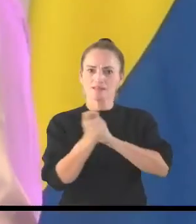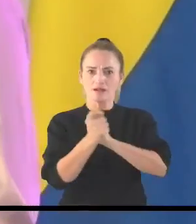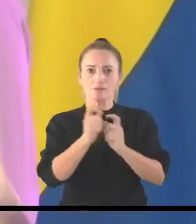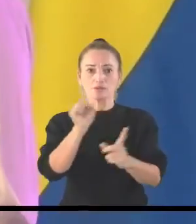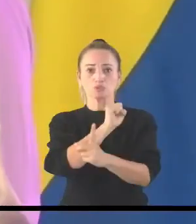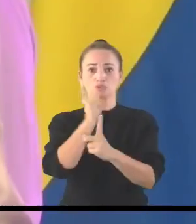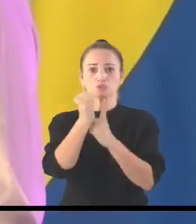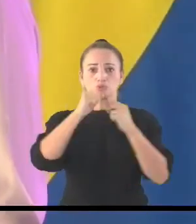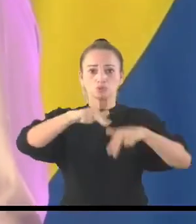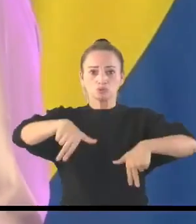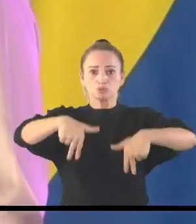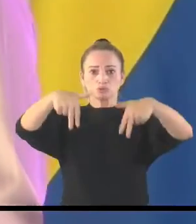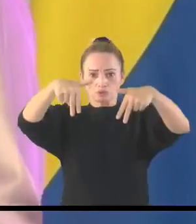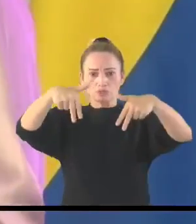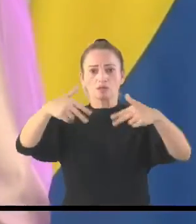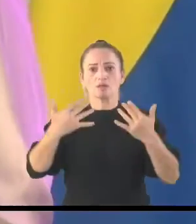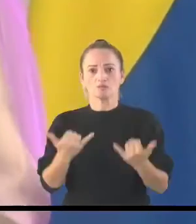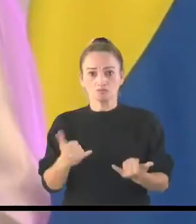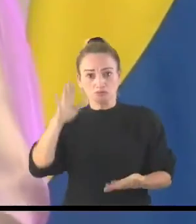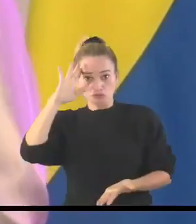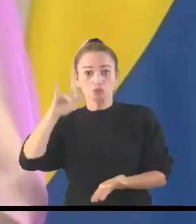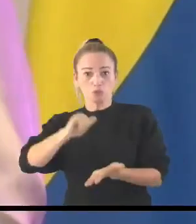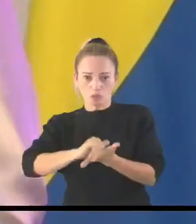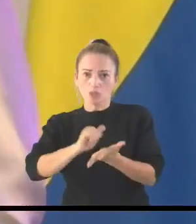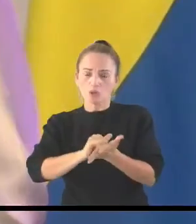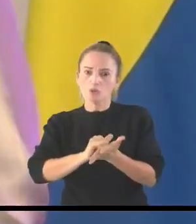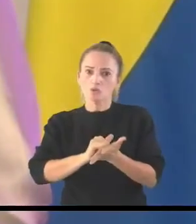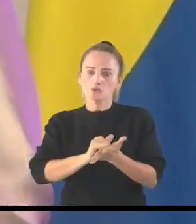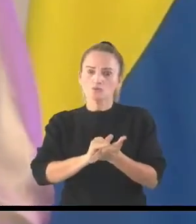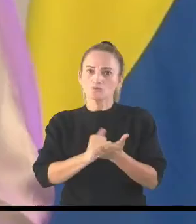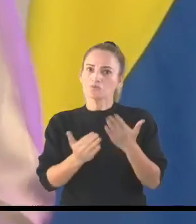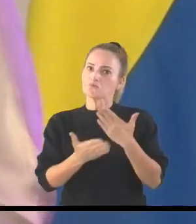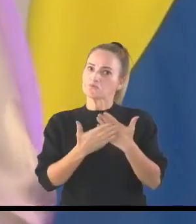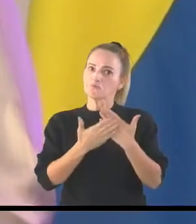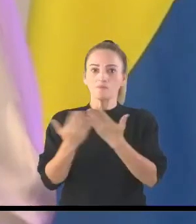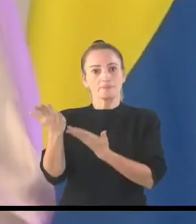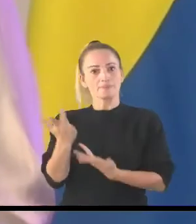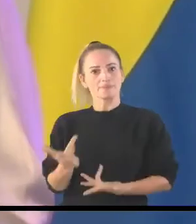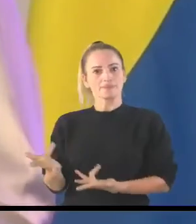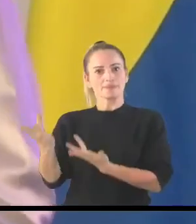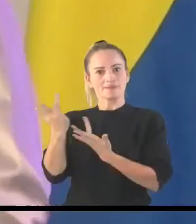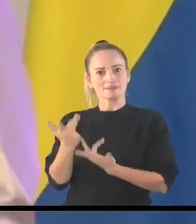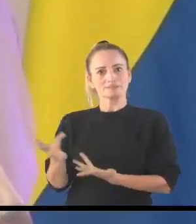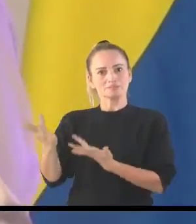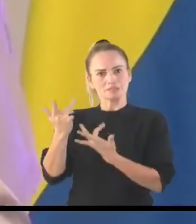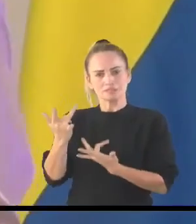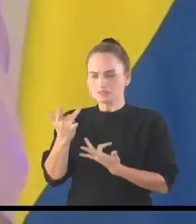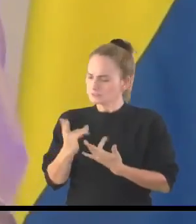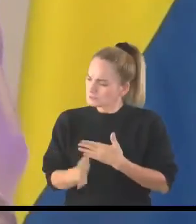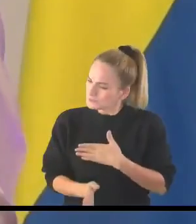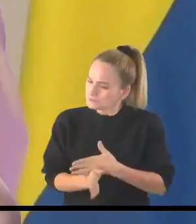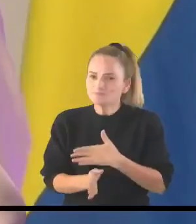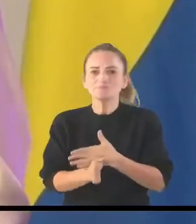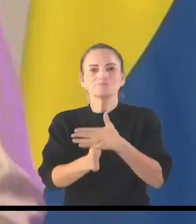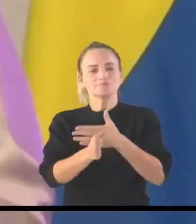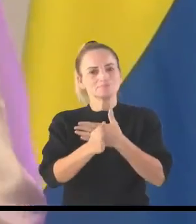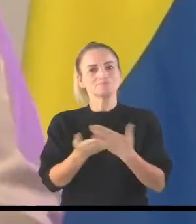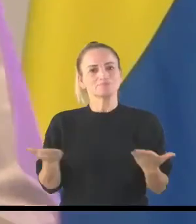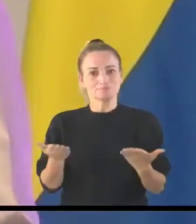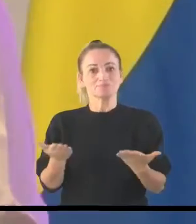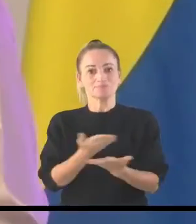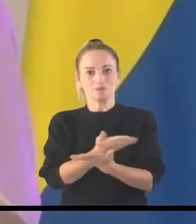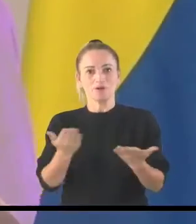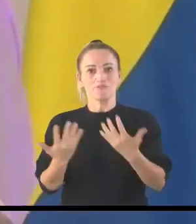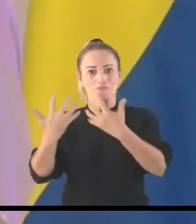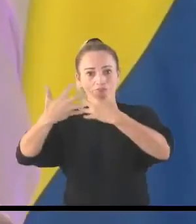esta sociedad, yo creo que es algo que nos sigue sembrando la esperanza, nos sigue invitando a quienes